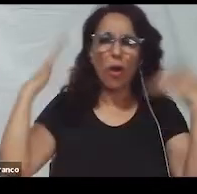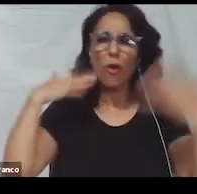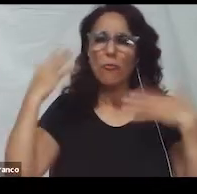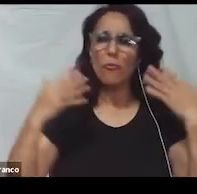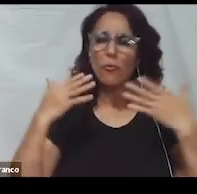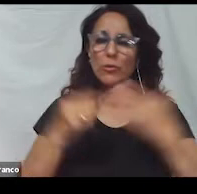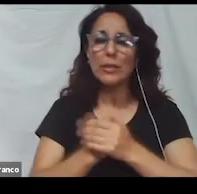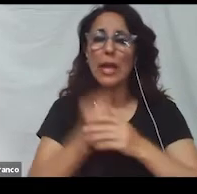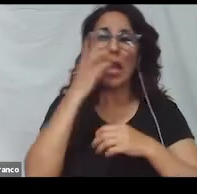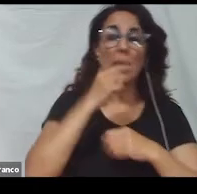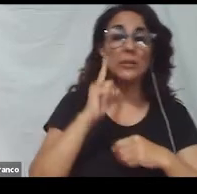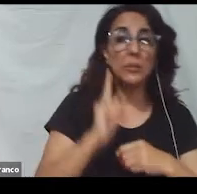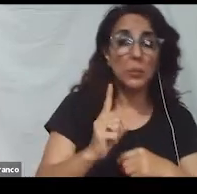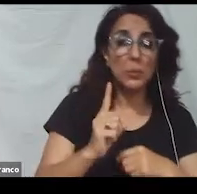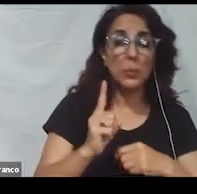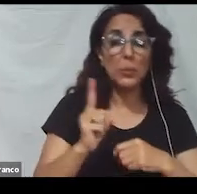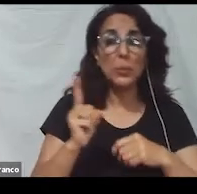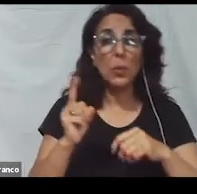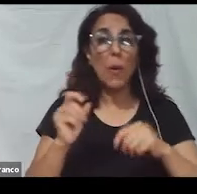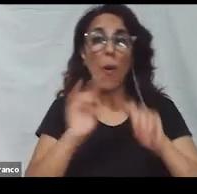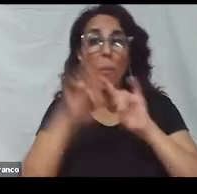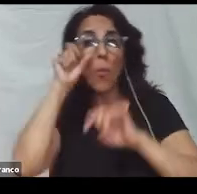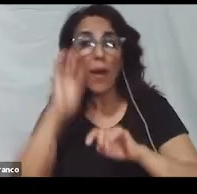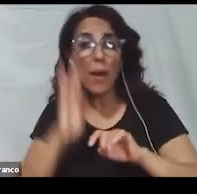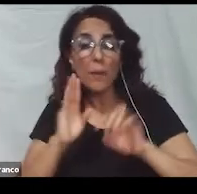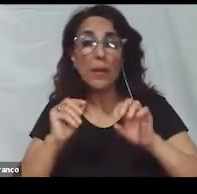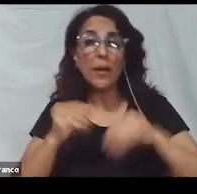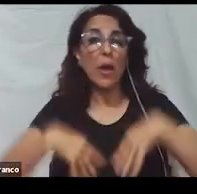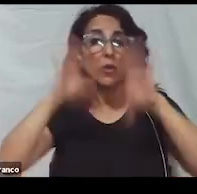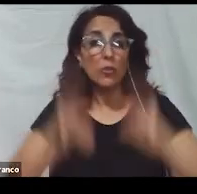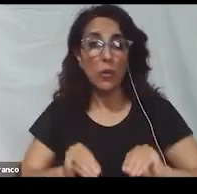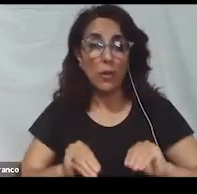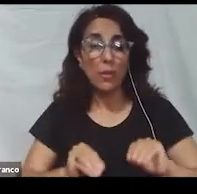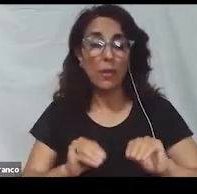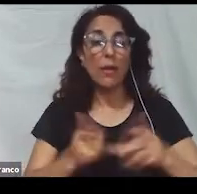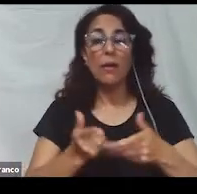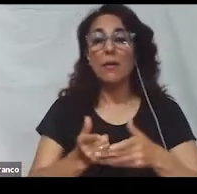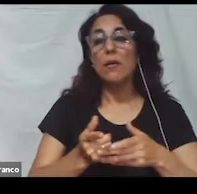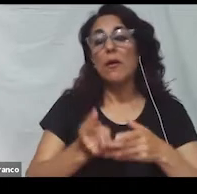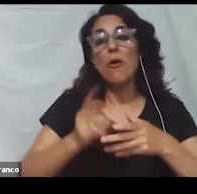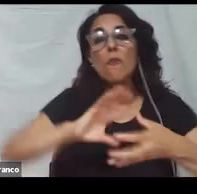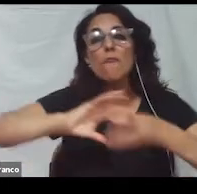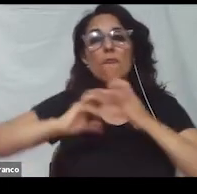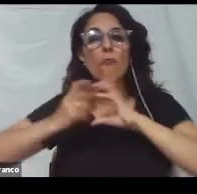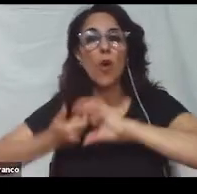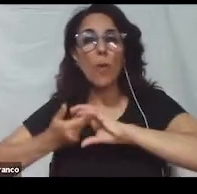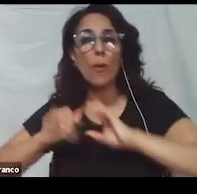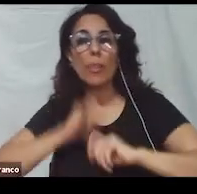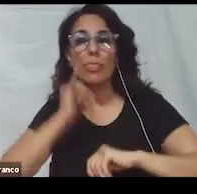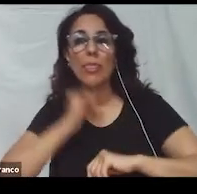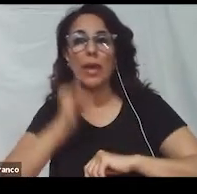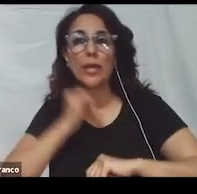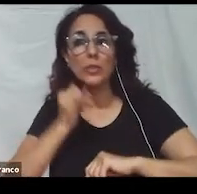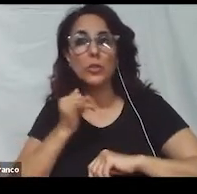un solo encabezado H1 en toda nuestra página. Y después, si queremos darle formato a nuestro texto, bueno, vamos